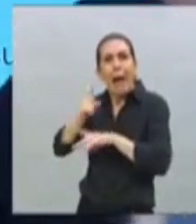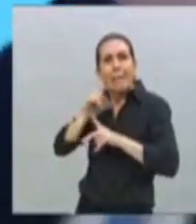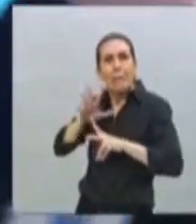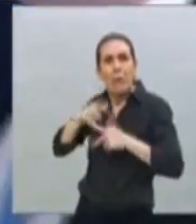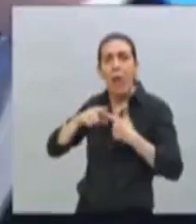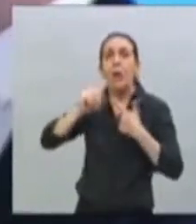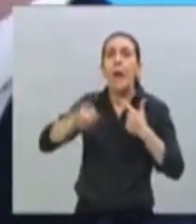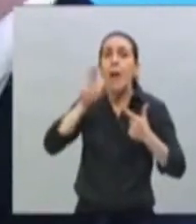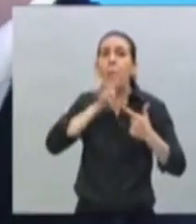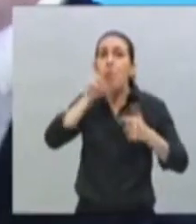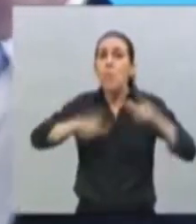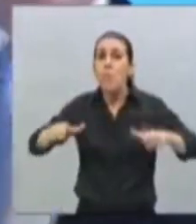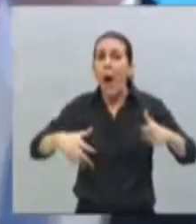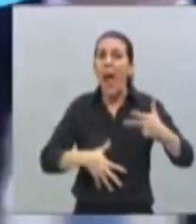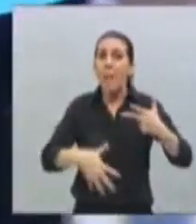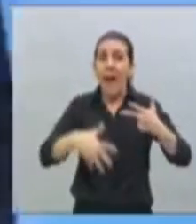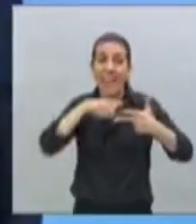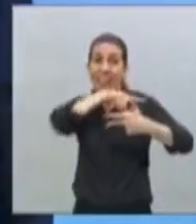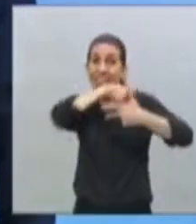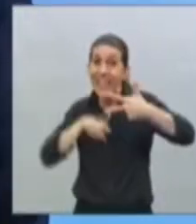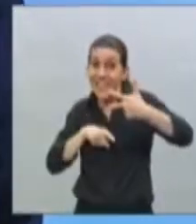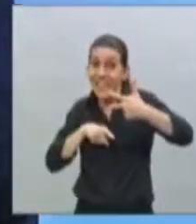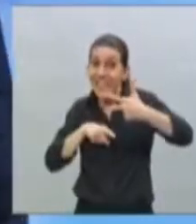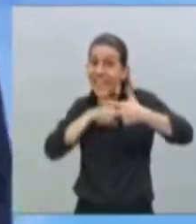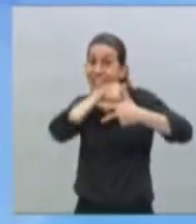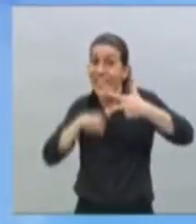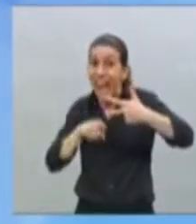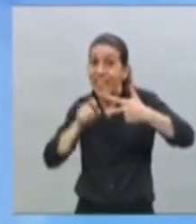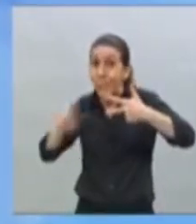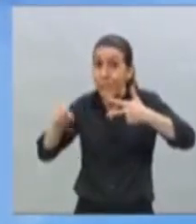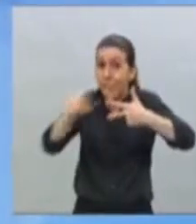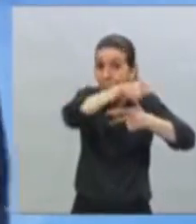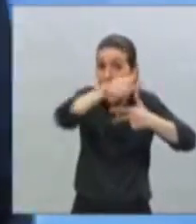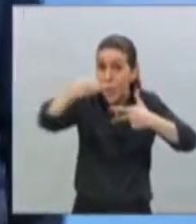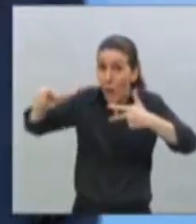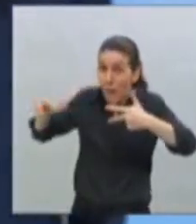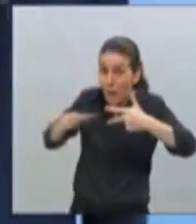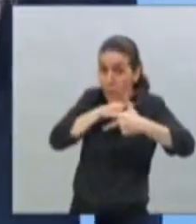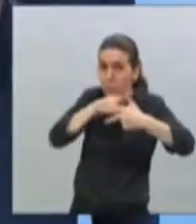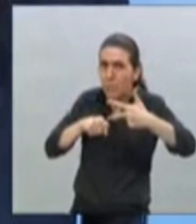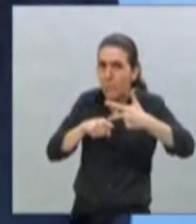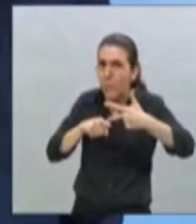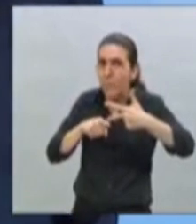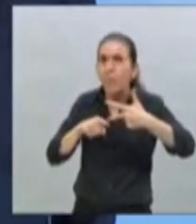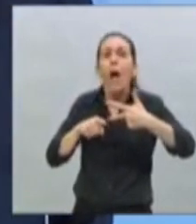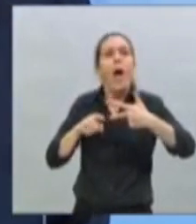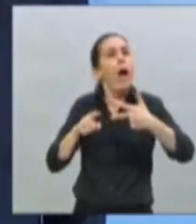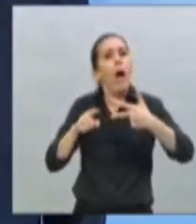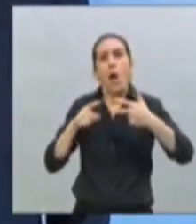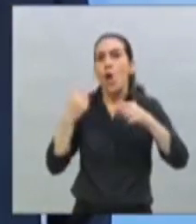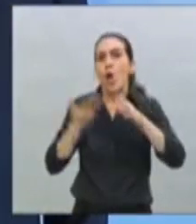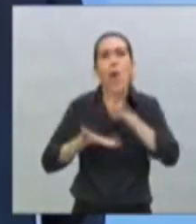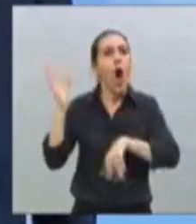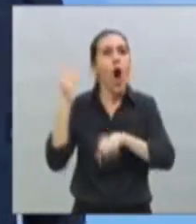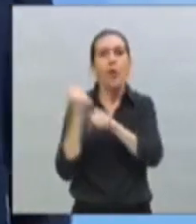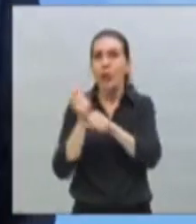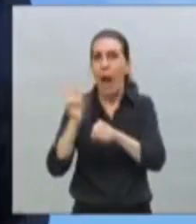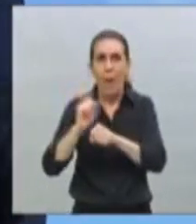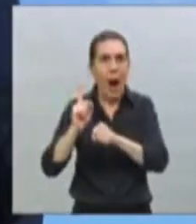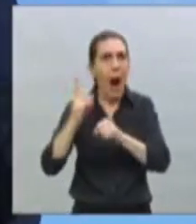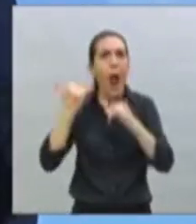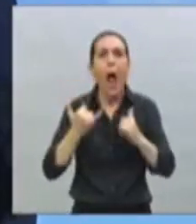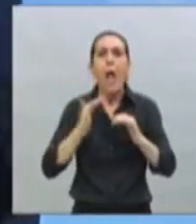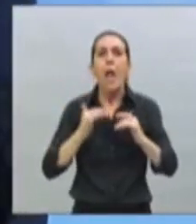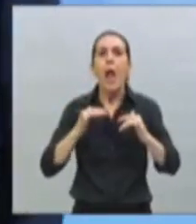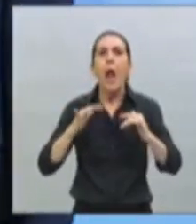embarazadas, este tres tipos de personas, estos tres grupos de personas, están eximidas de trabajar. Gozan de licencia